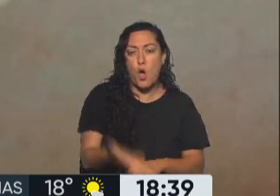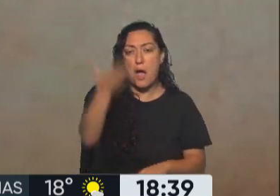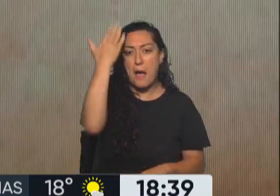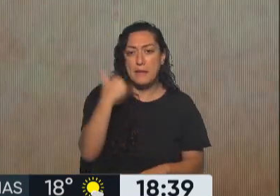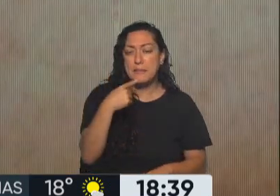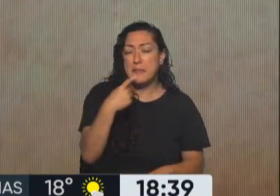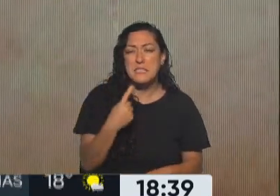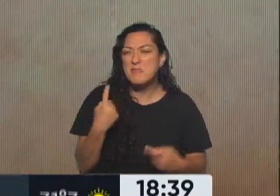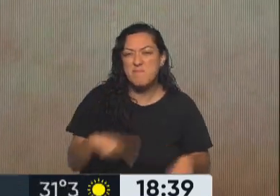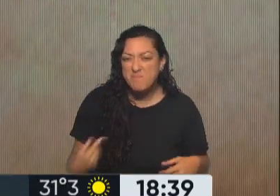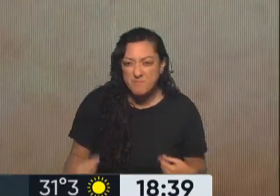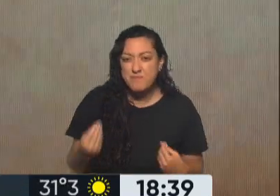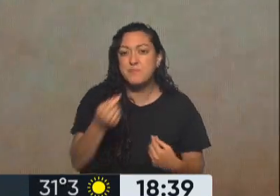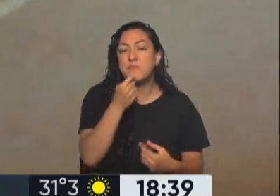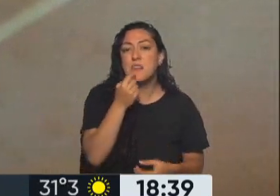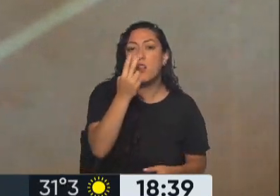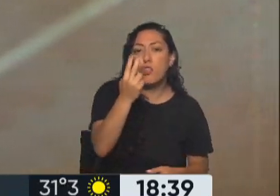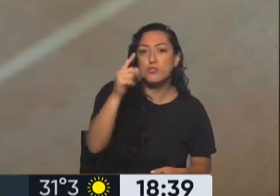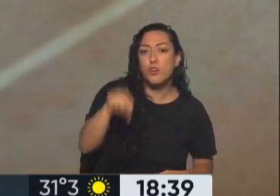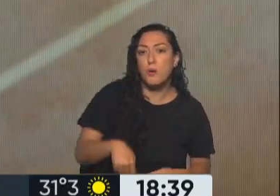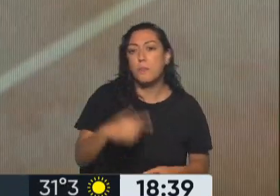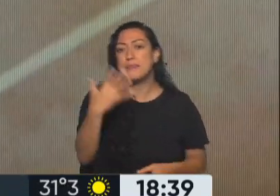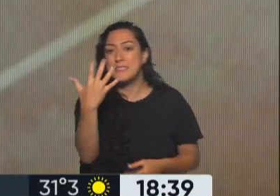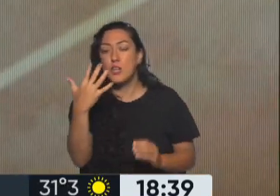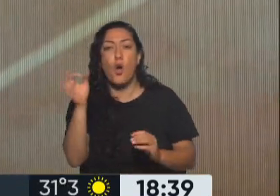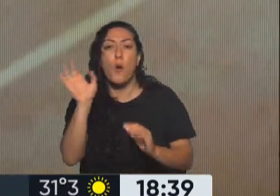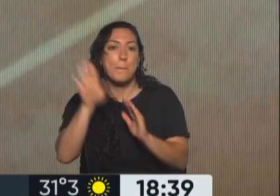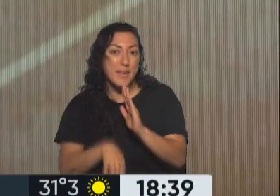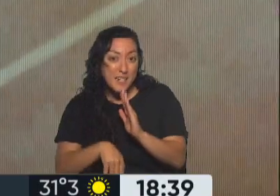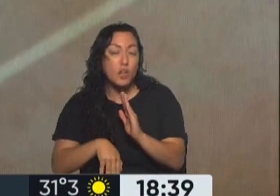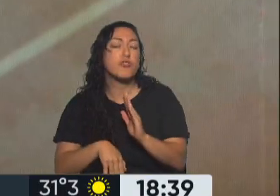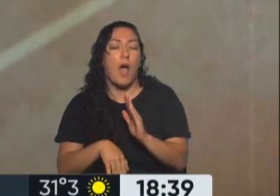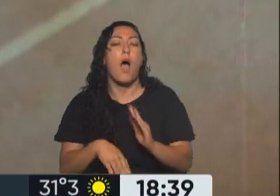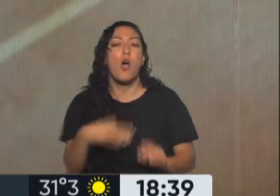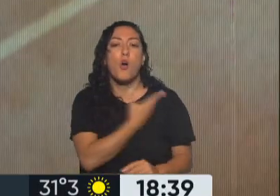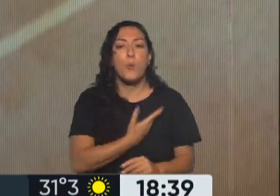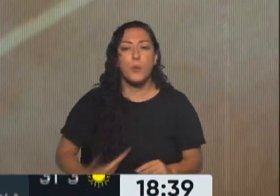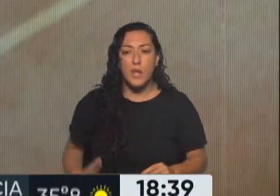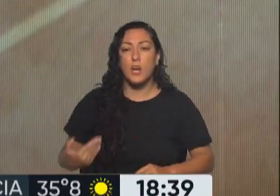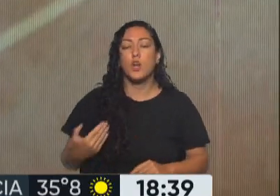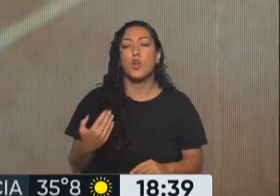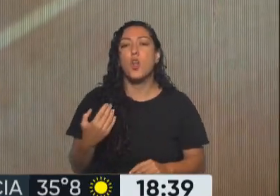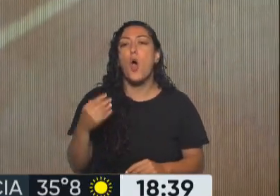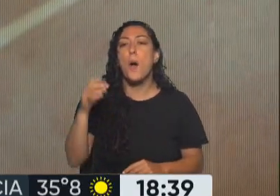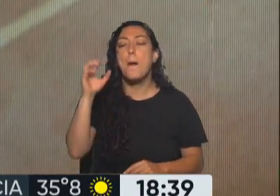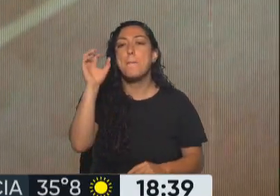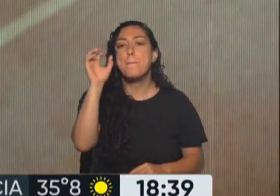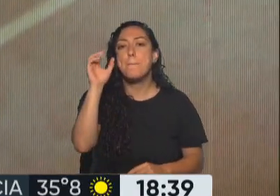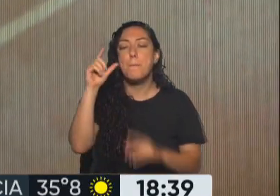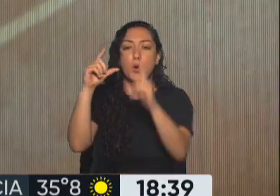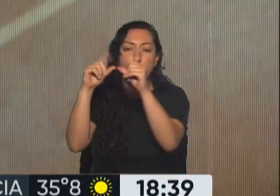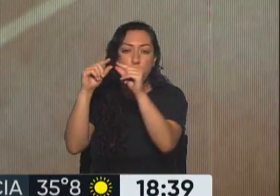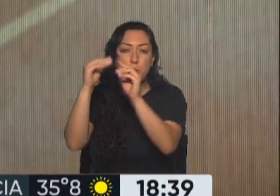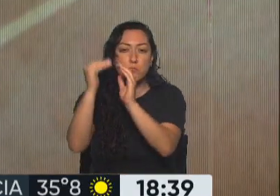horas previas? Bueno, si el dato da 2,5 o por debajo del 2,5, el gobierno reduce la tasa de devaluación